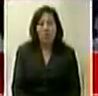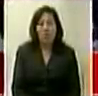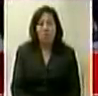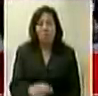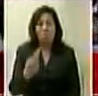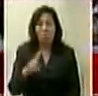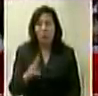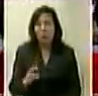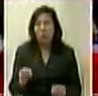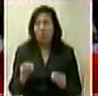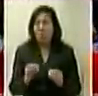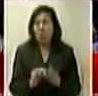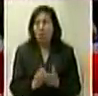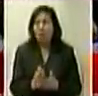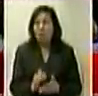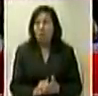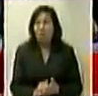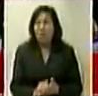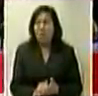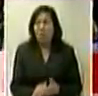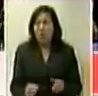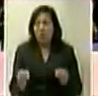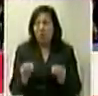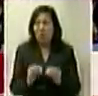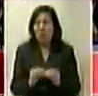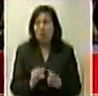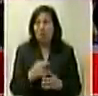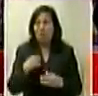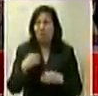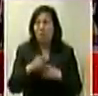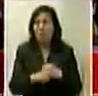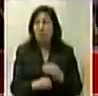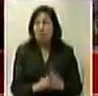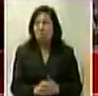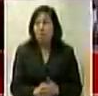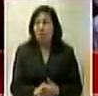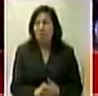por la gran transformación de nuestro país